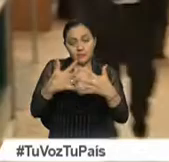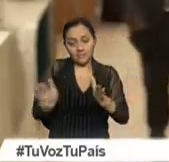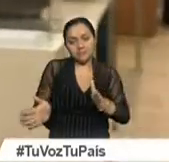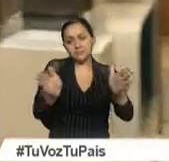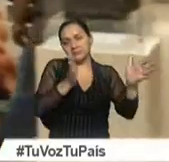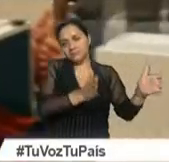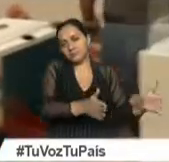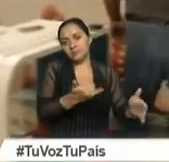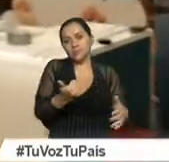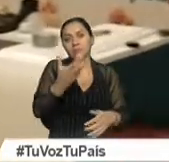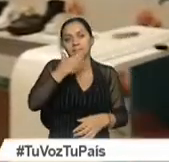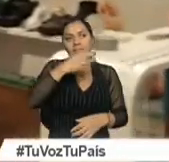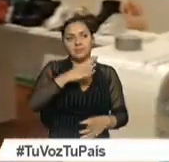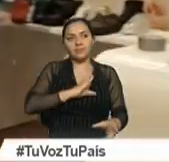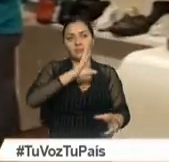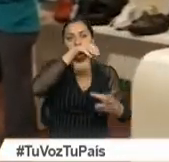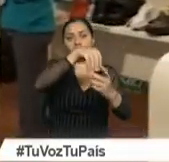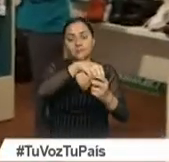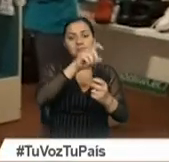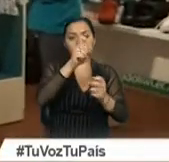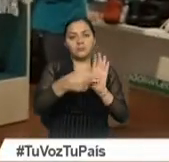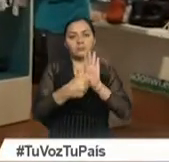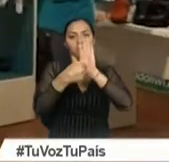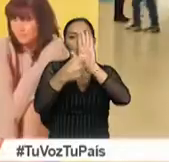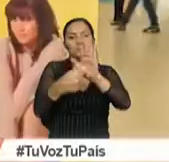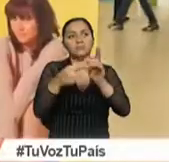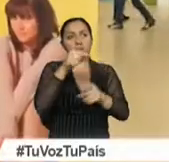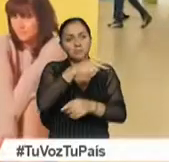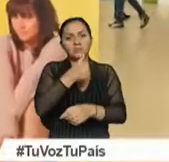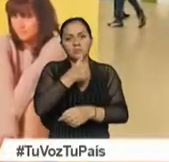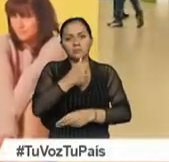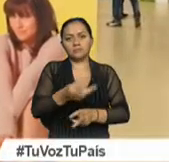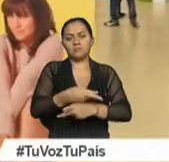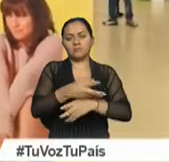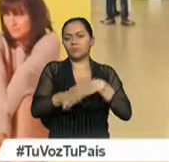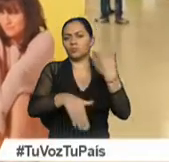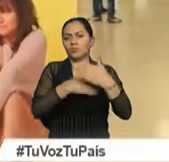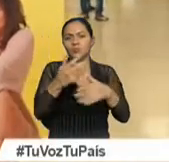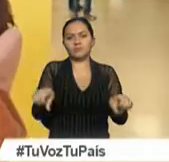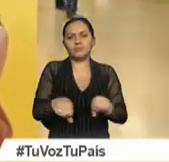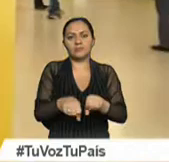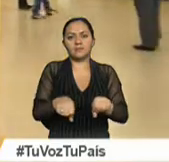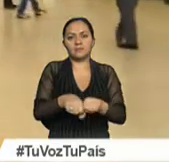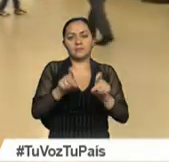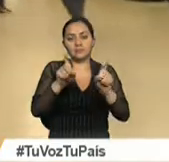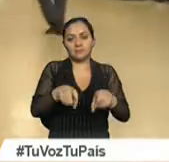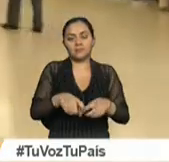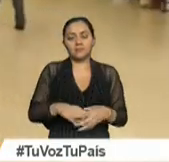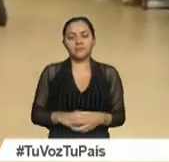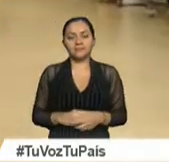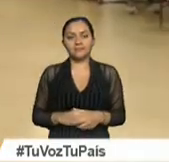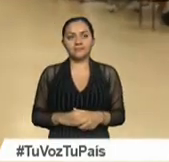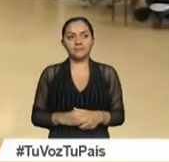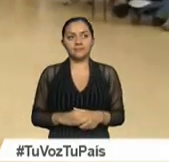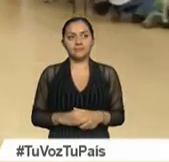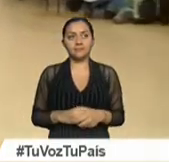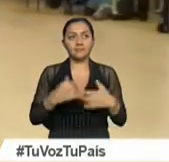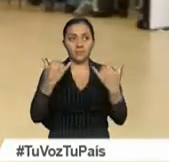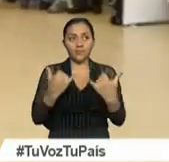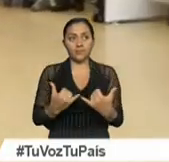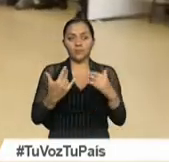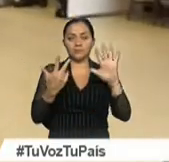el turno a Ambato, donde se mostrará el potencial de producir todo tipo de calzado que tiene la región. Actualmente